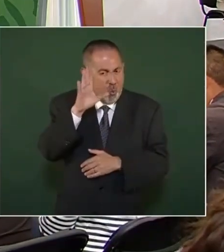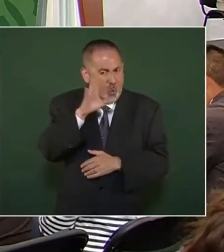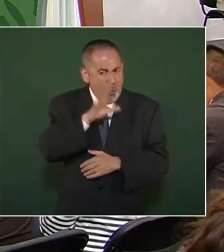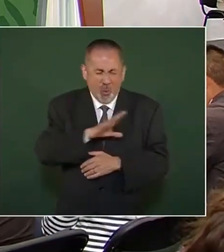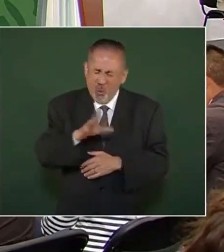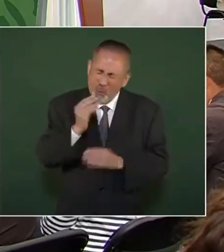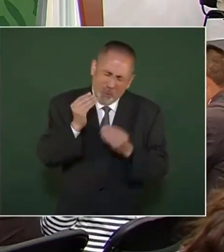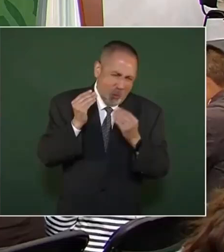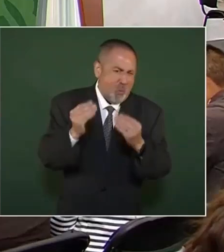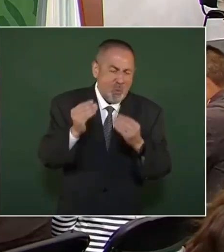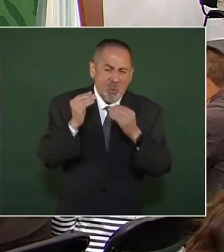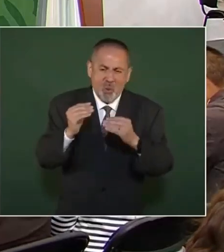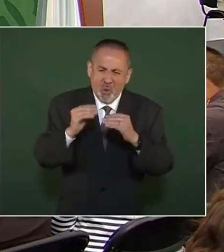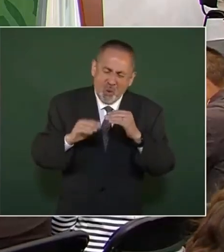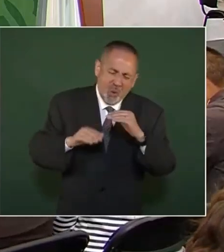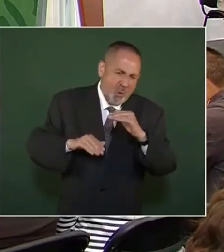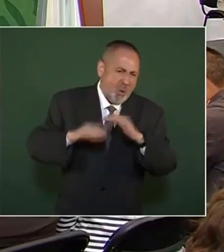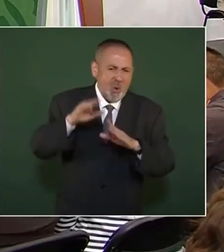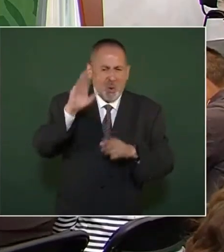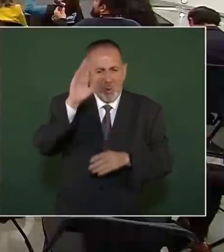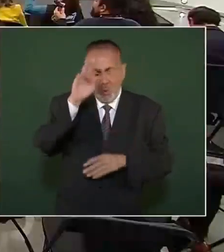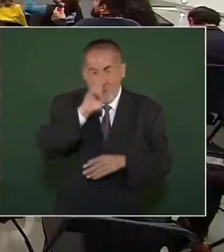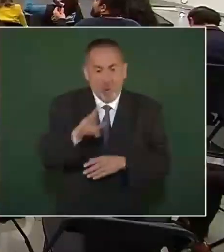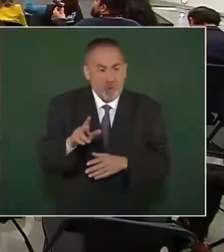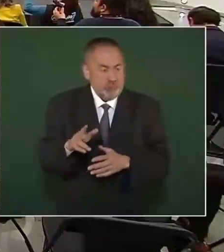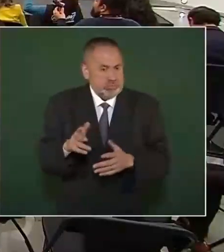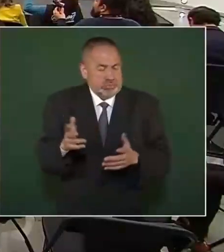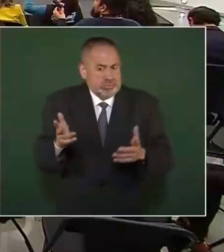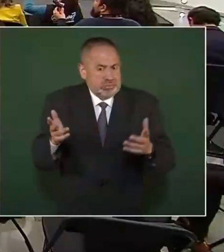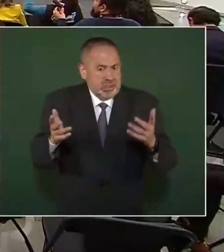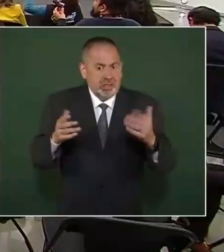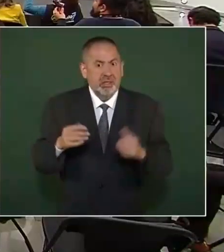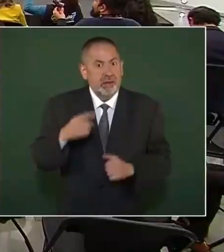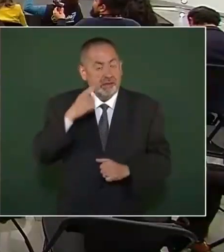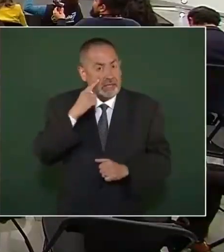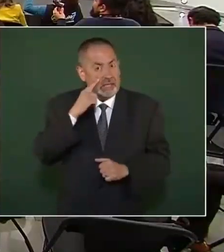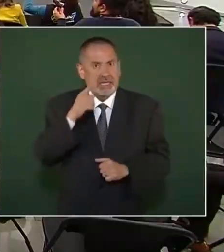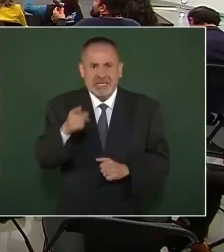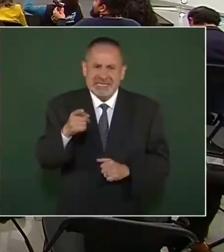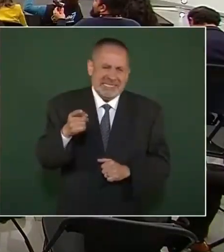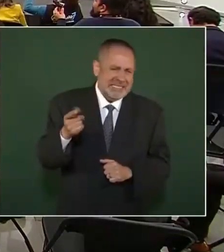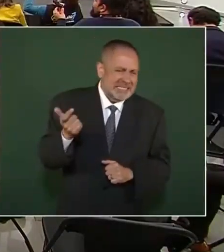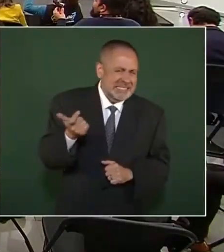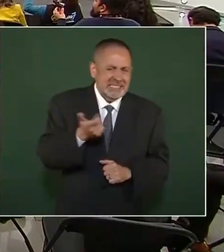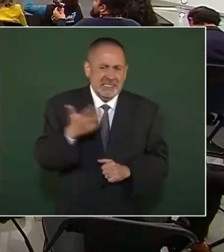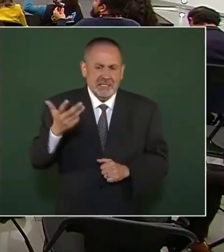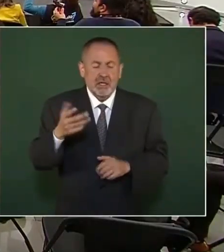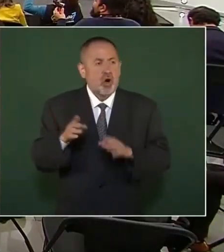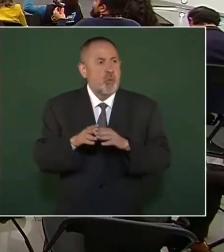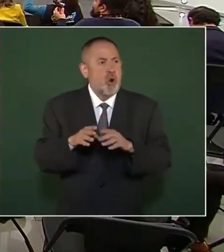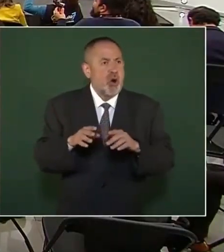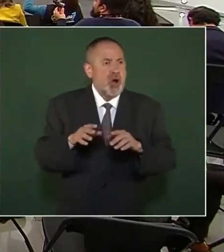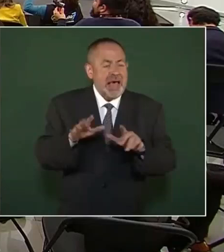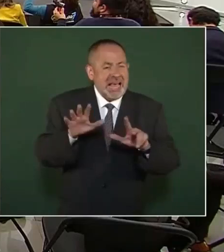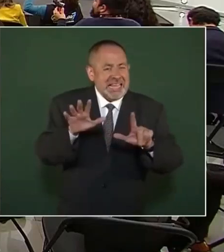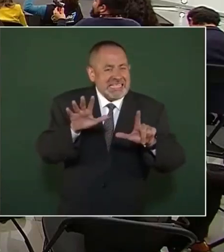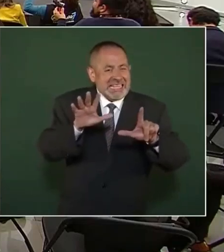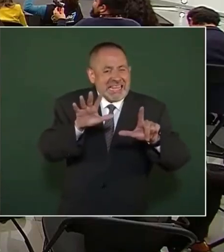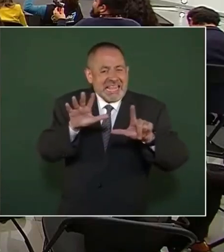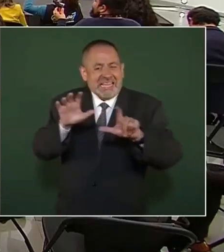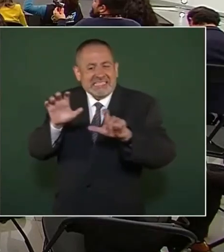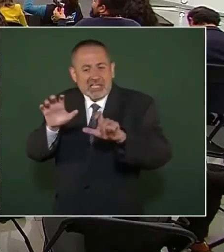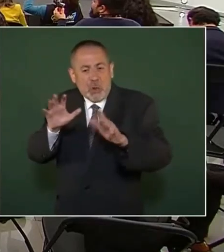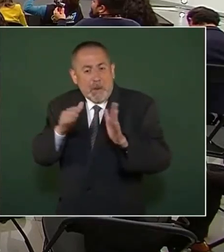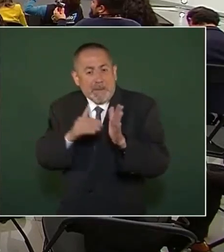muy altas, tan altas como que todo eso implica más de 700 millones de